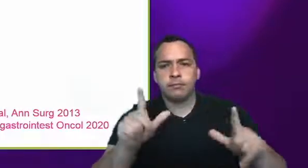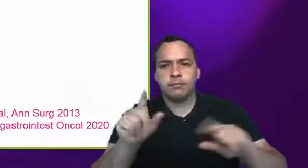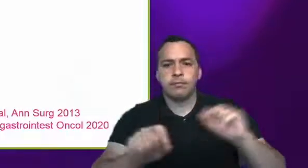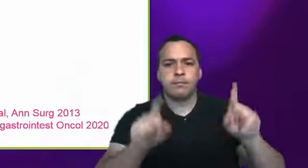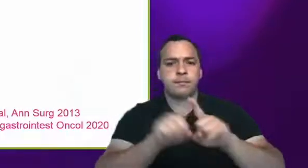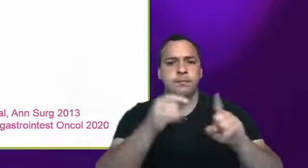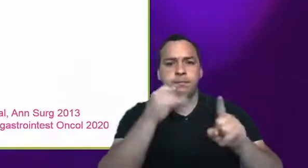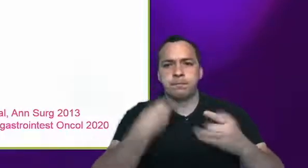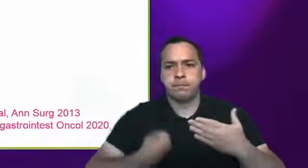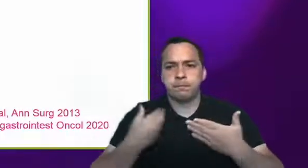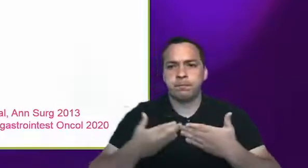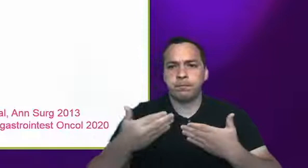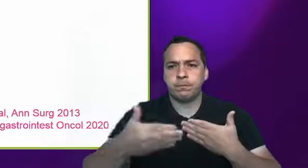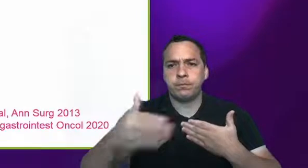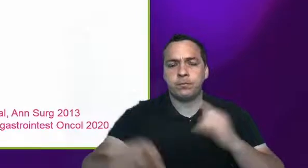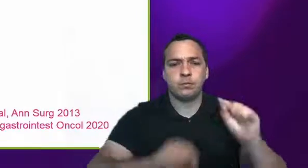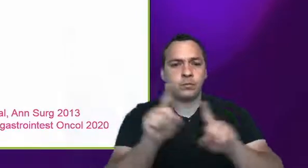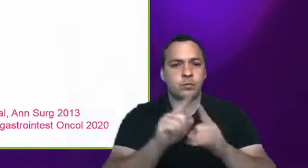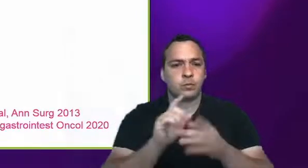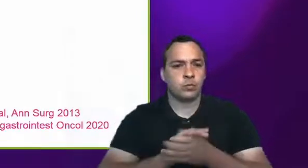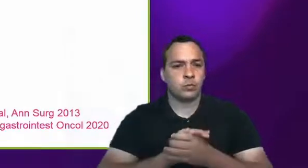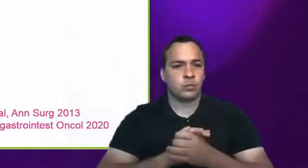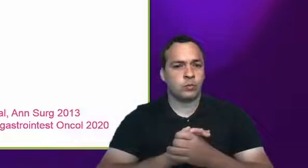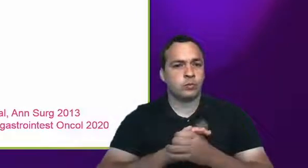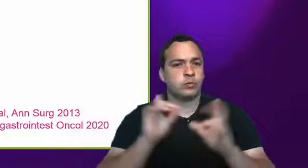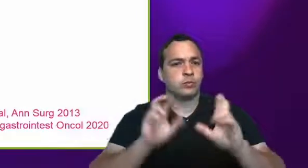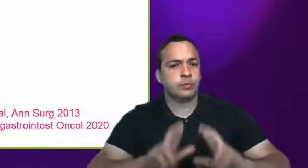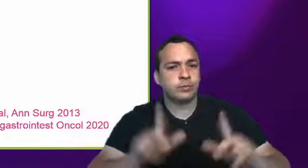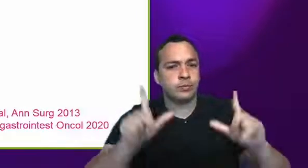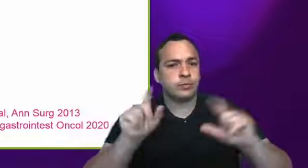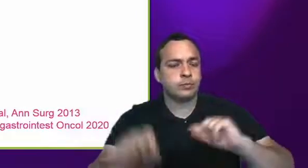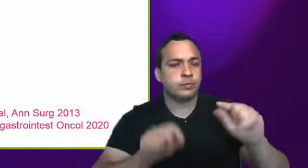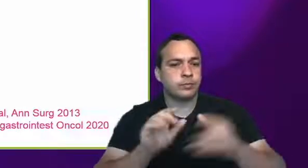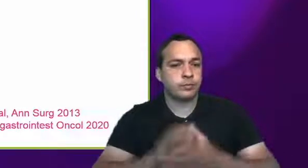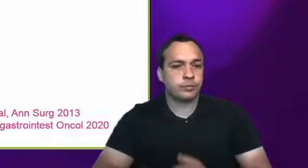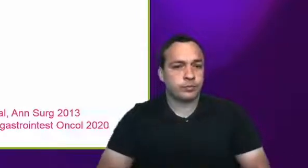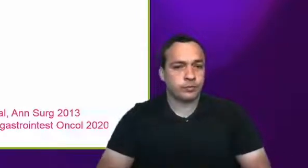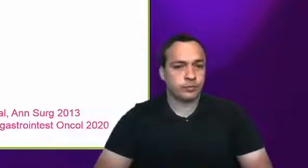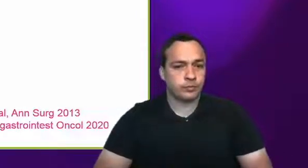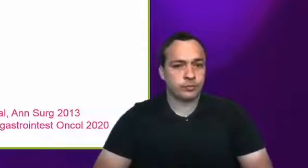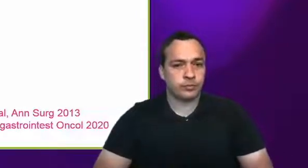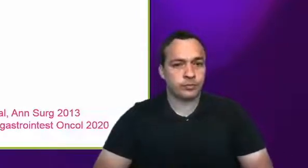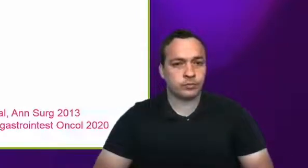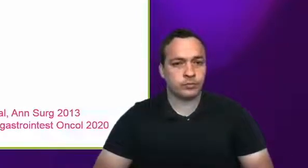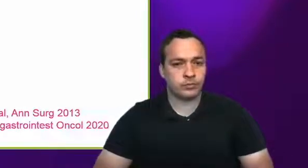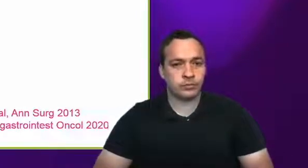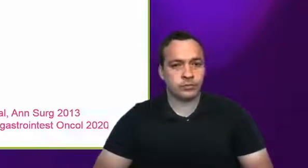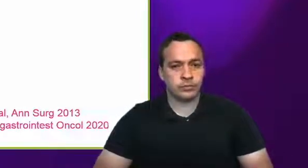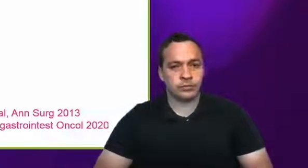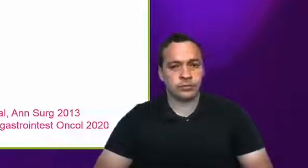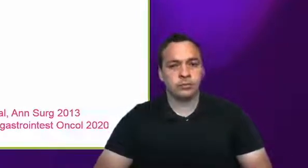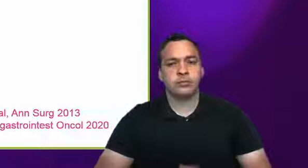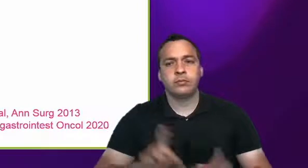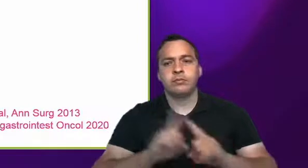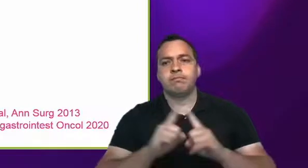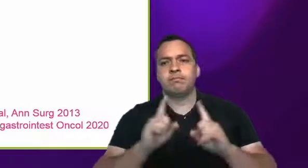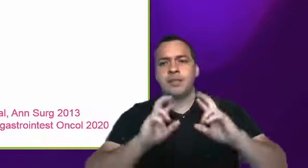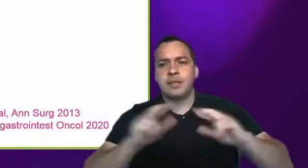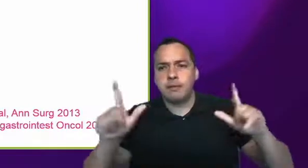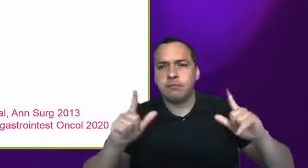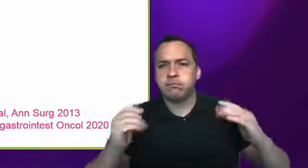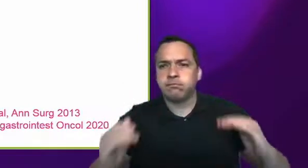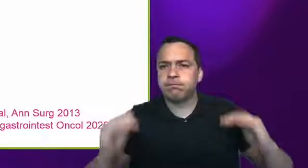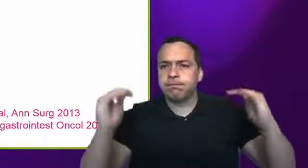sobrevida, si hablamos de tumores bien diferenciados, versus pacientes con tumores poco diferenciados.